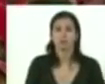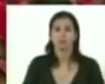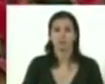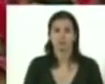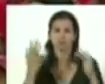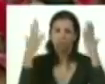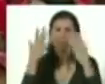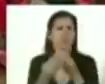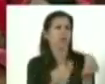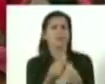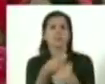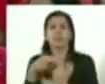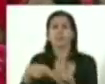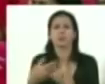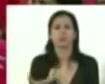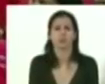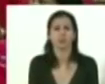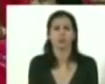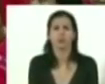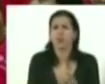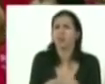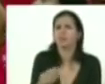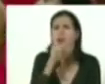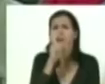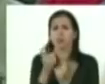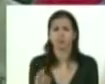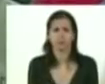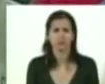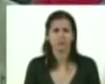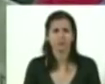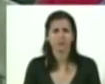¿Qué hizo la revolución y qué hizo Nicolás?